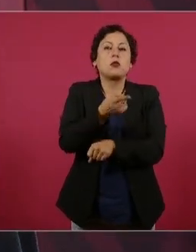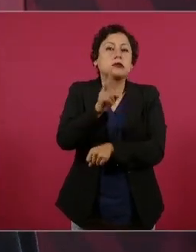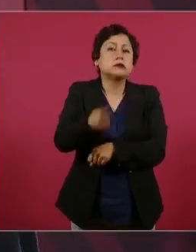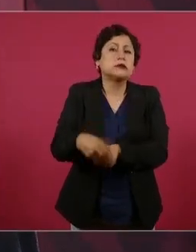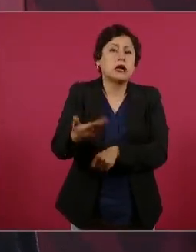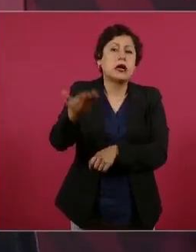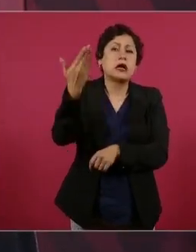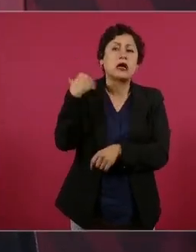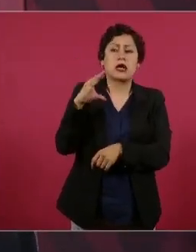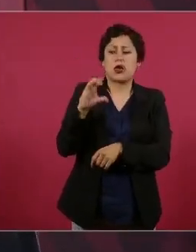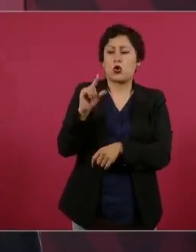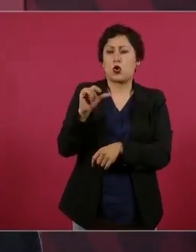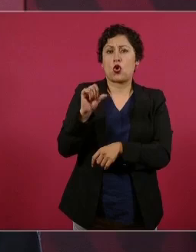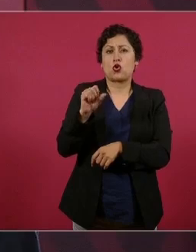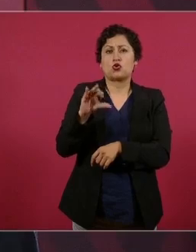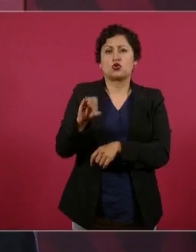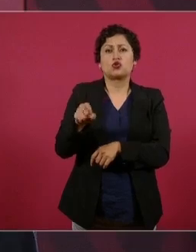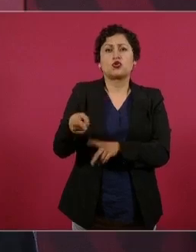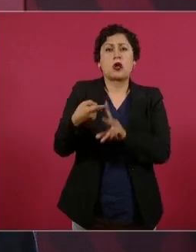a habitarse hace 30 años,